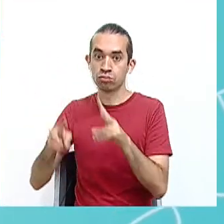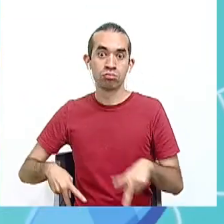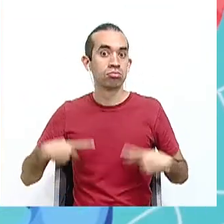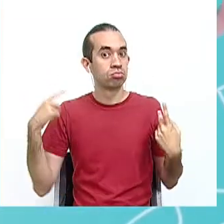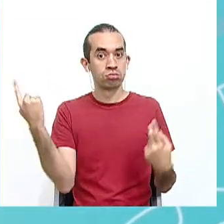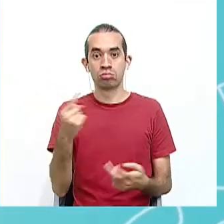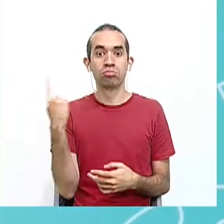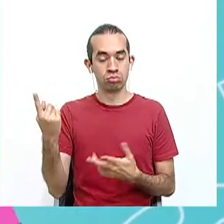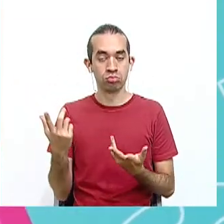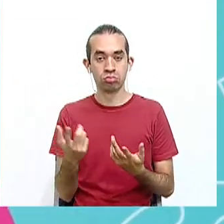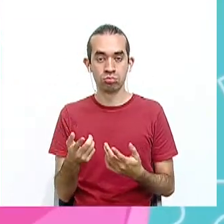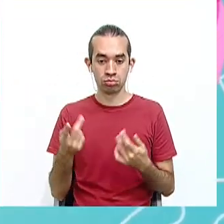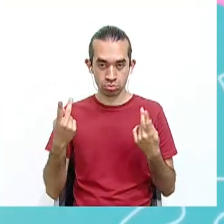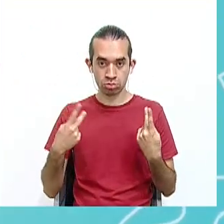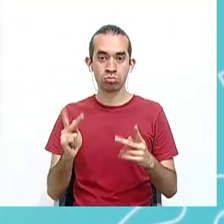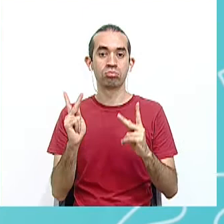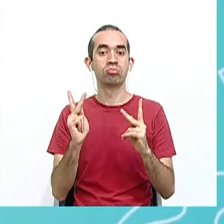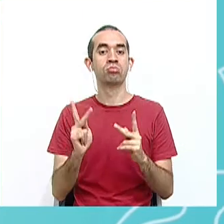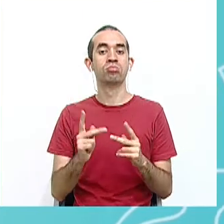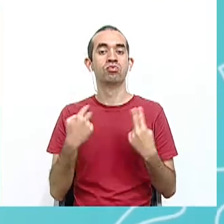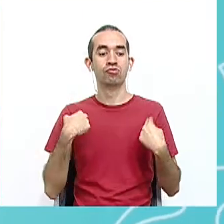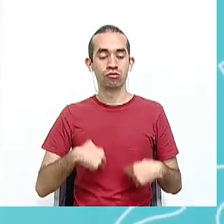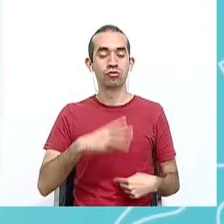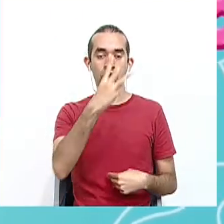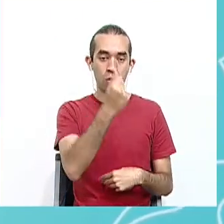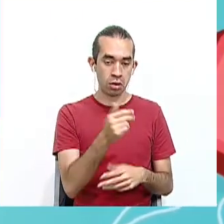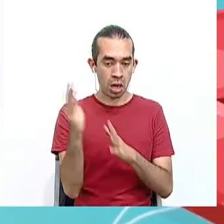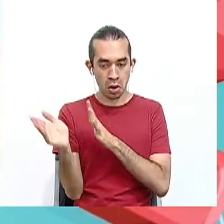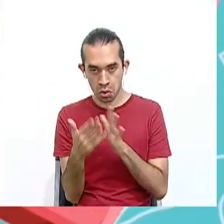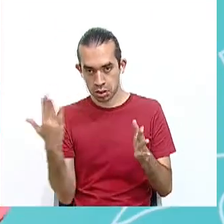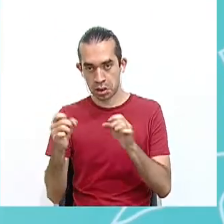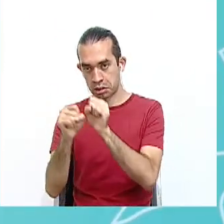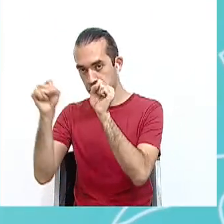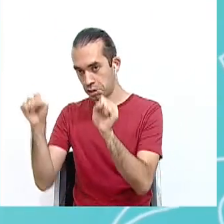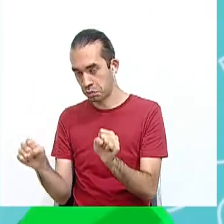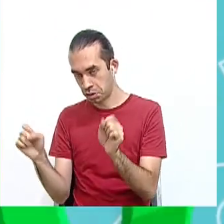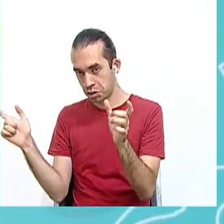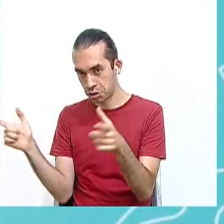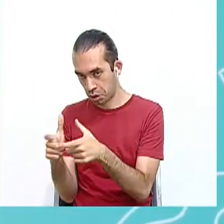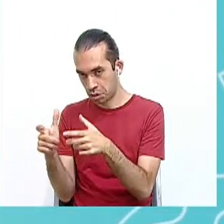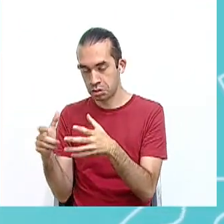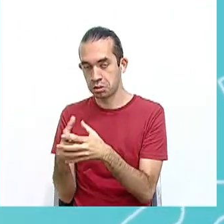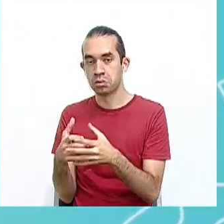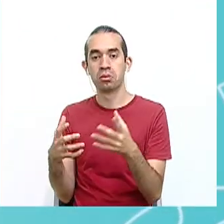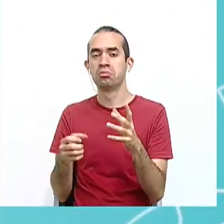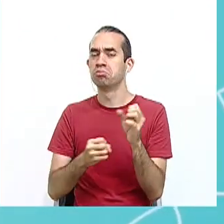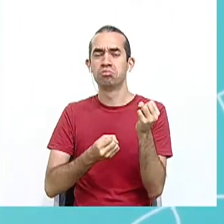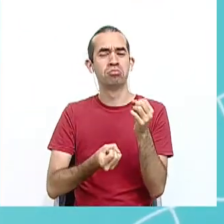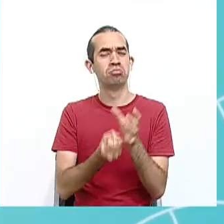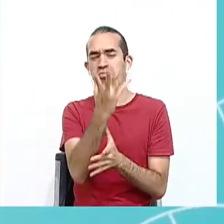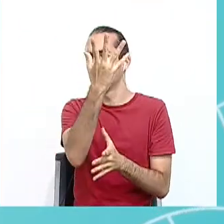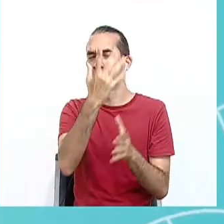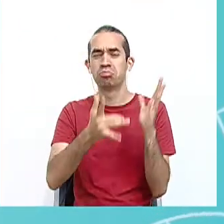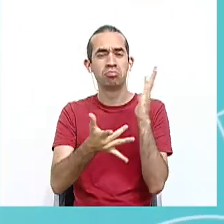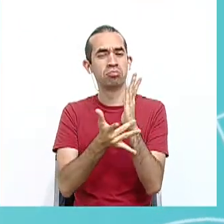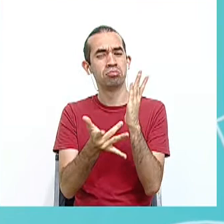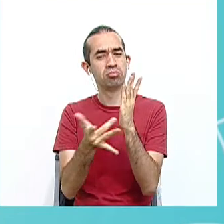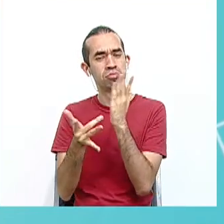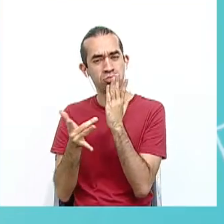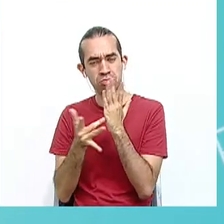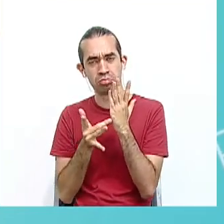han permitido al ser humano contar, ordenar, sistematizar, desarrollar muchas técnicas.